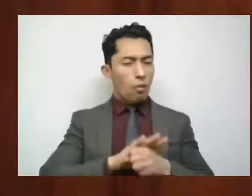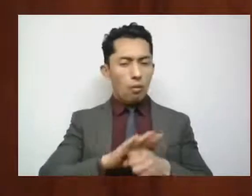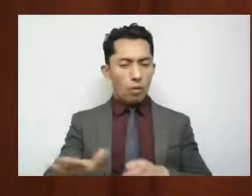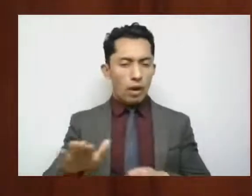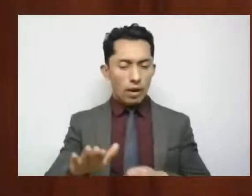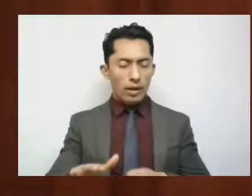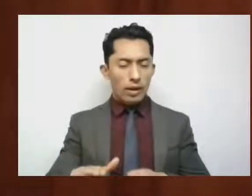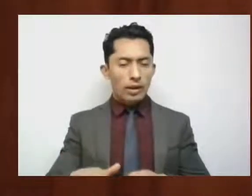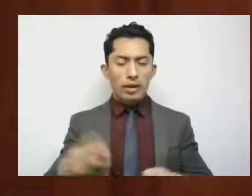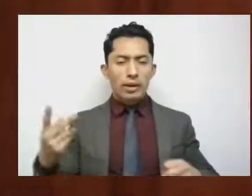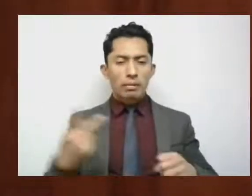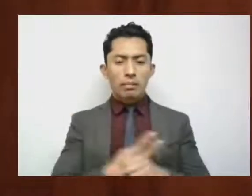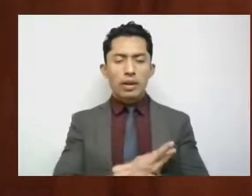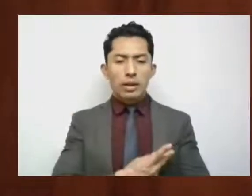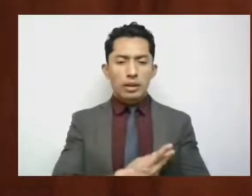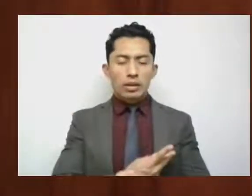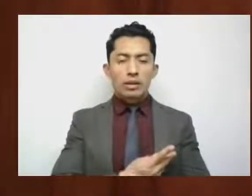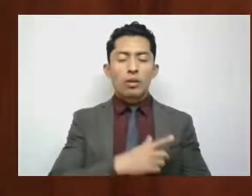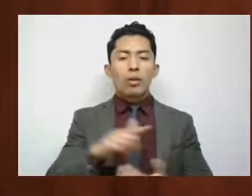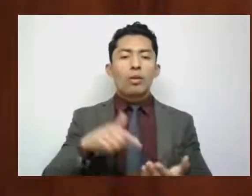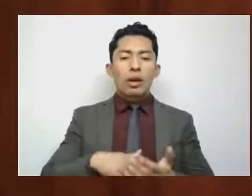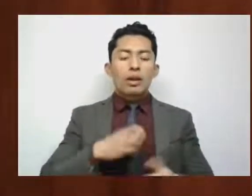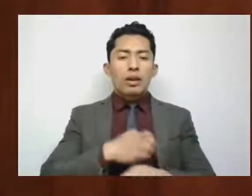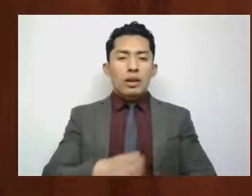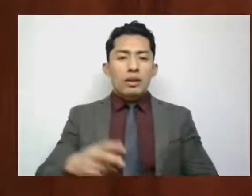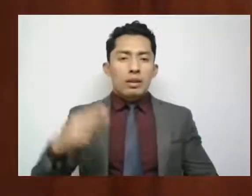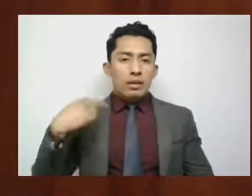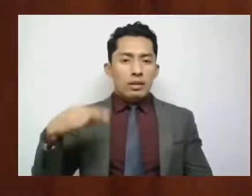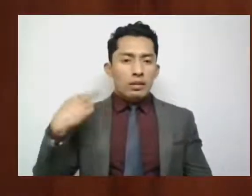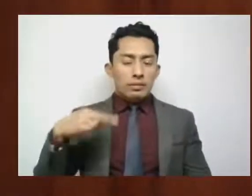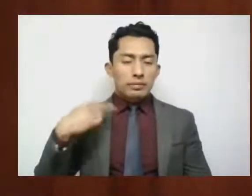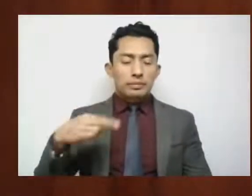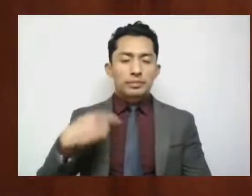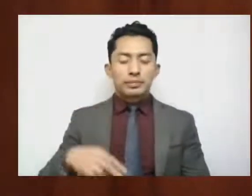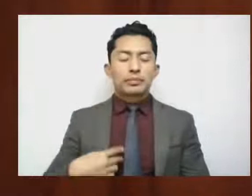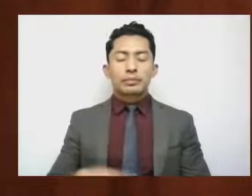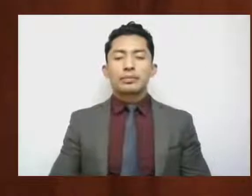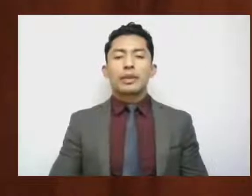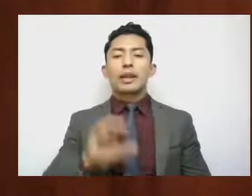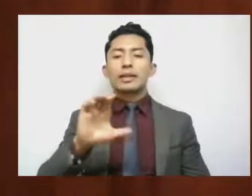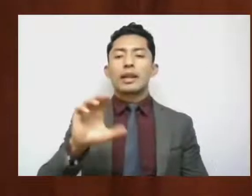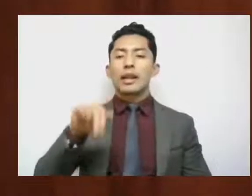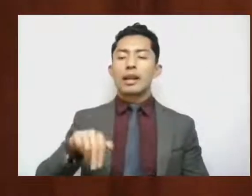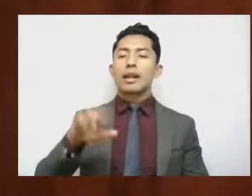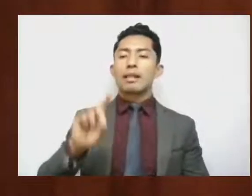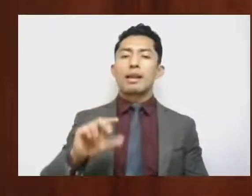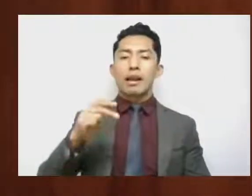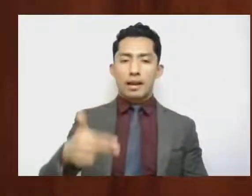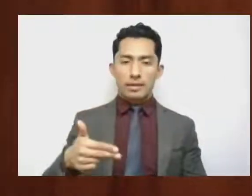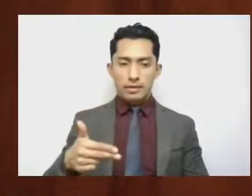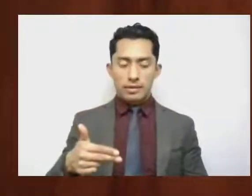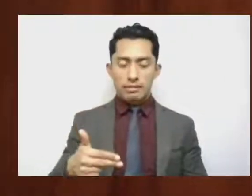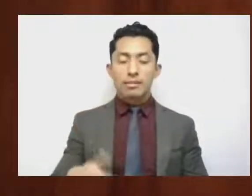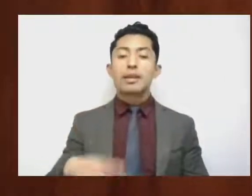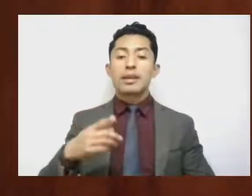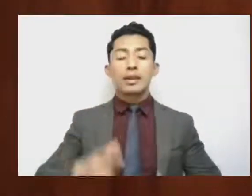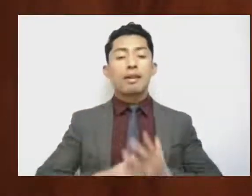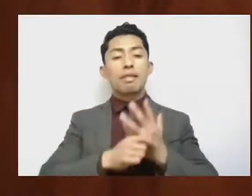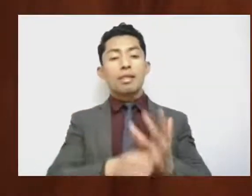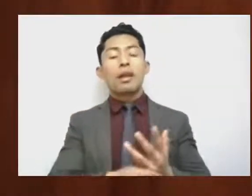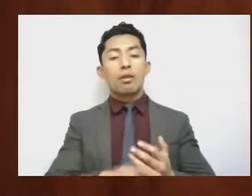que ver con lo que está pasando en Veracruz. La Comisión Nacional de los Derechos Humanos determinó que